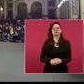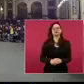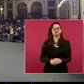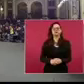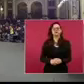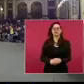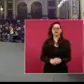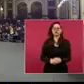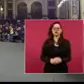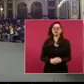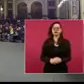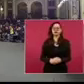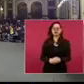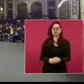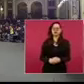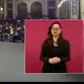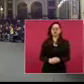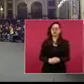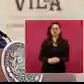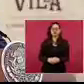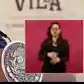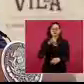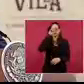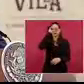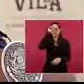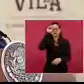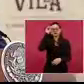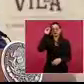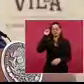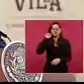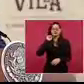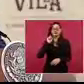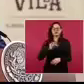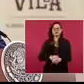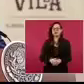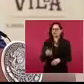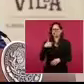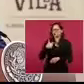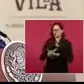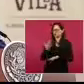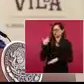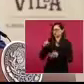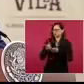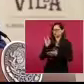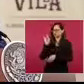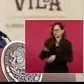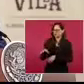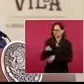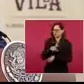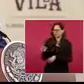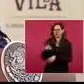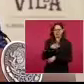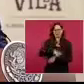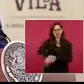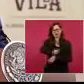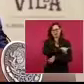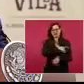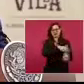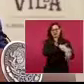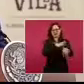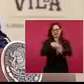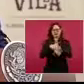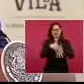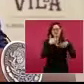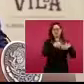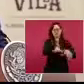formato de las, es una galería de los dirigentes que convocan a